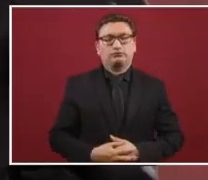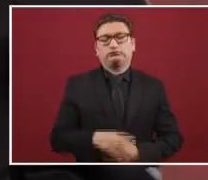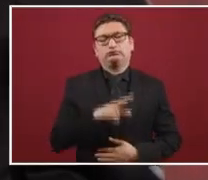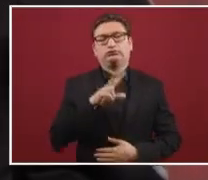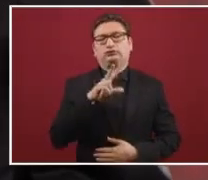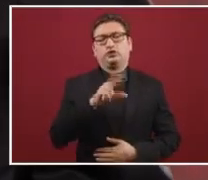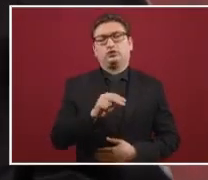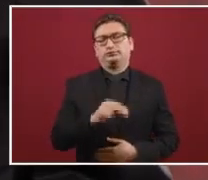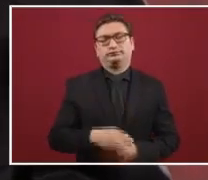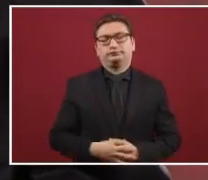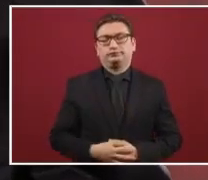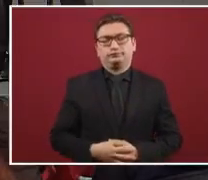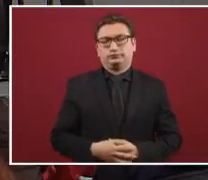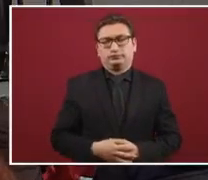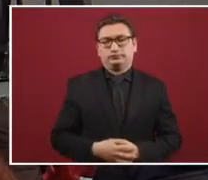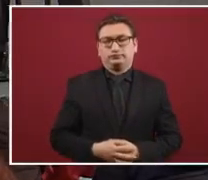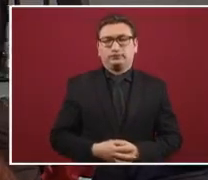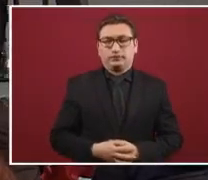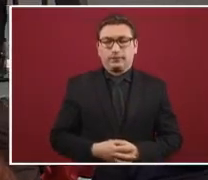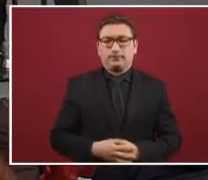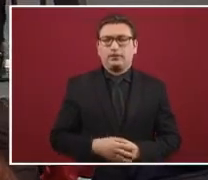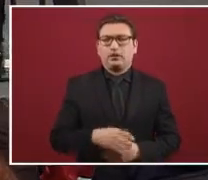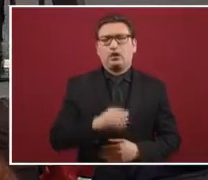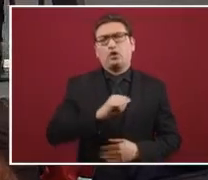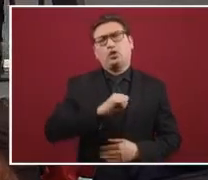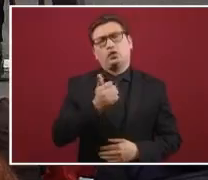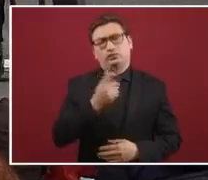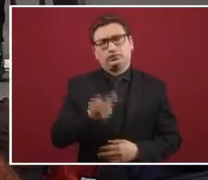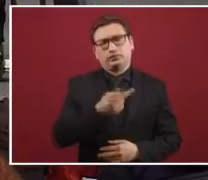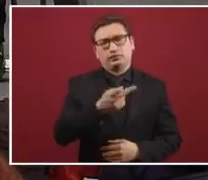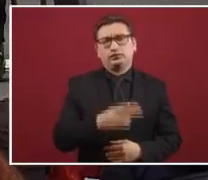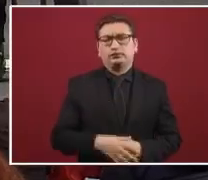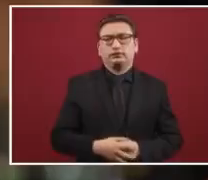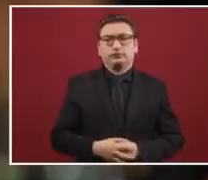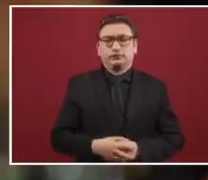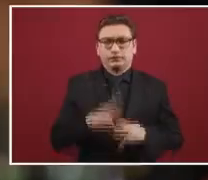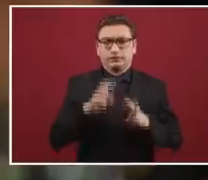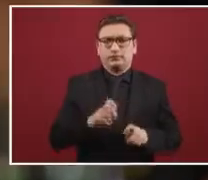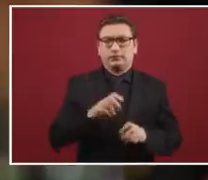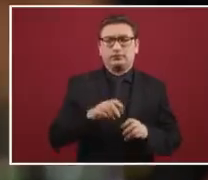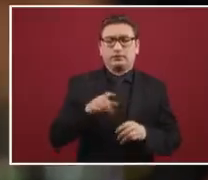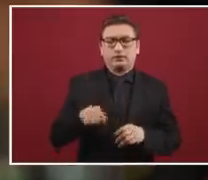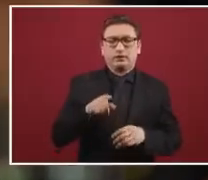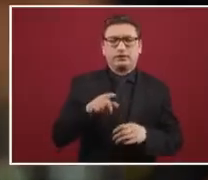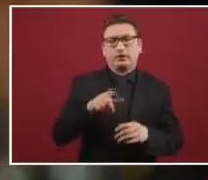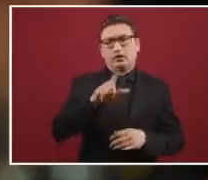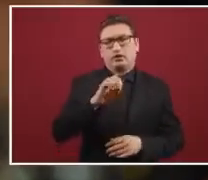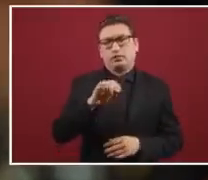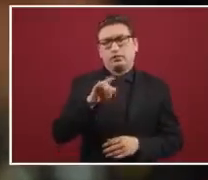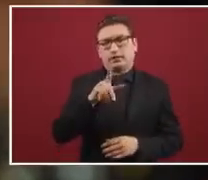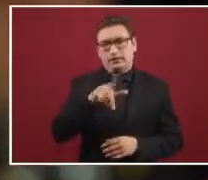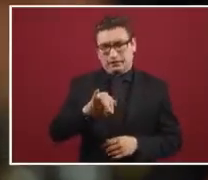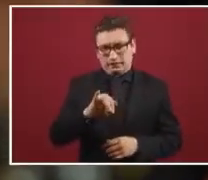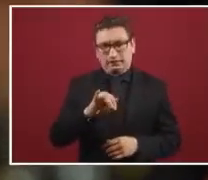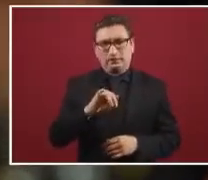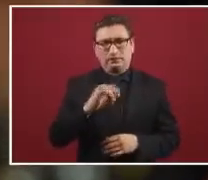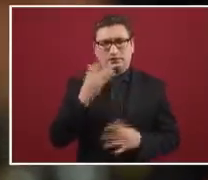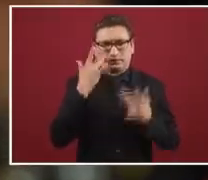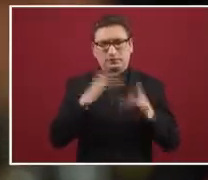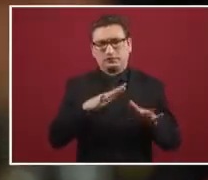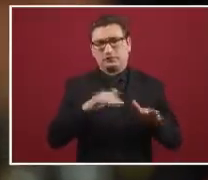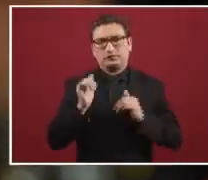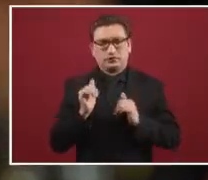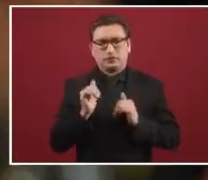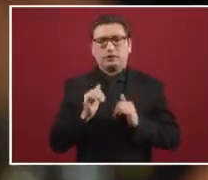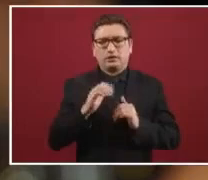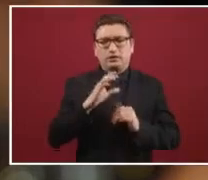No está contemplado. Y por otro lado, preguntarle sobre el caso de Lomelí, le presentó la renuncia a la